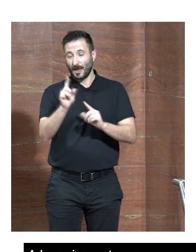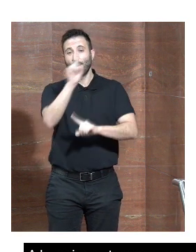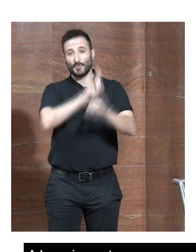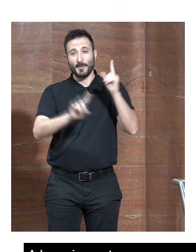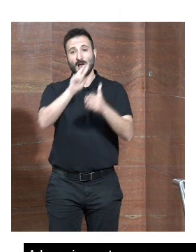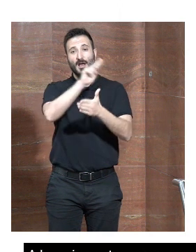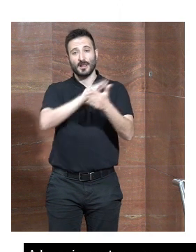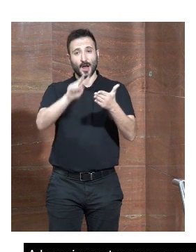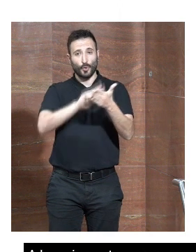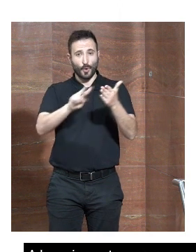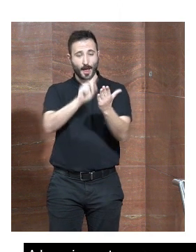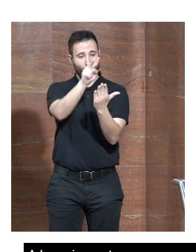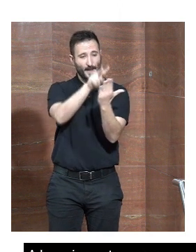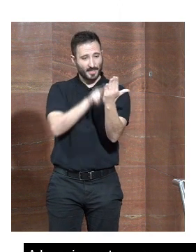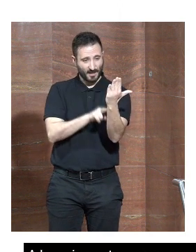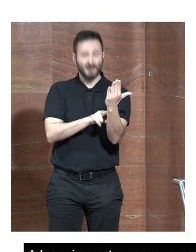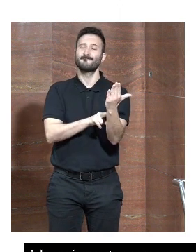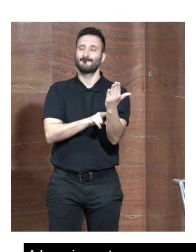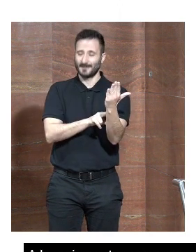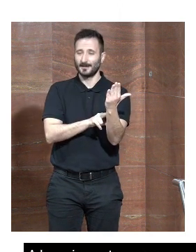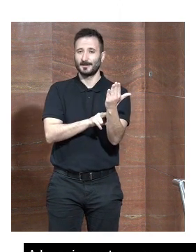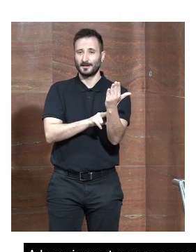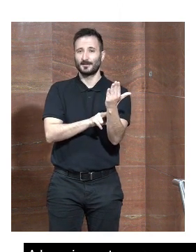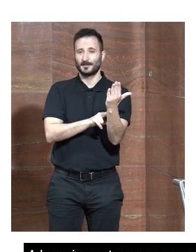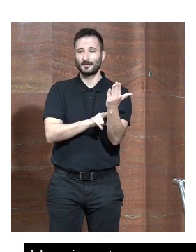lectura de pantalla, en algunos casos para